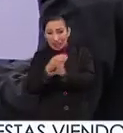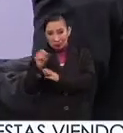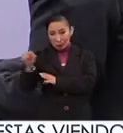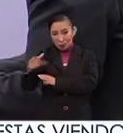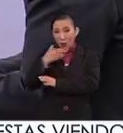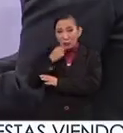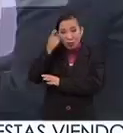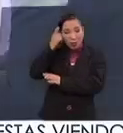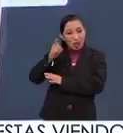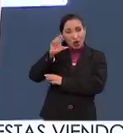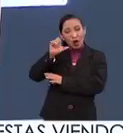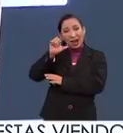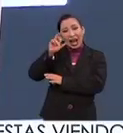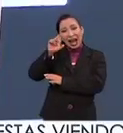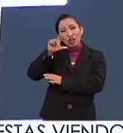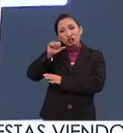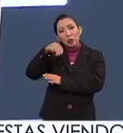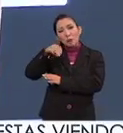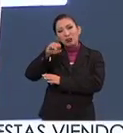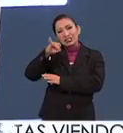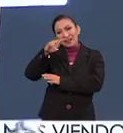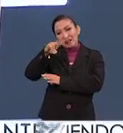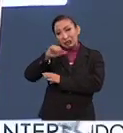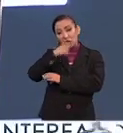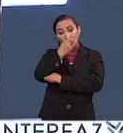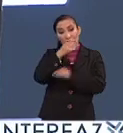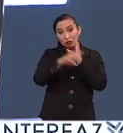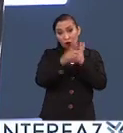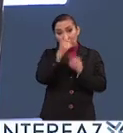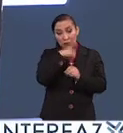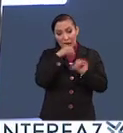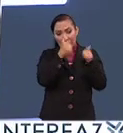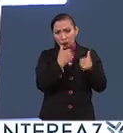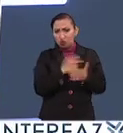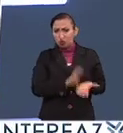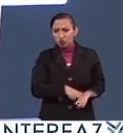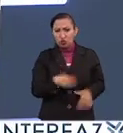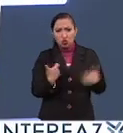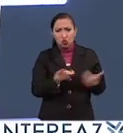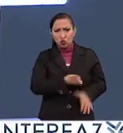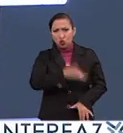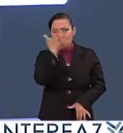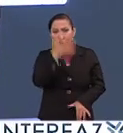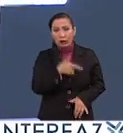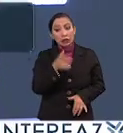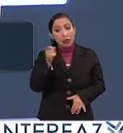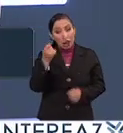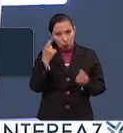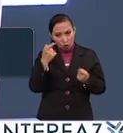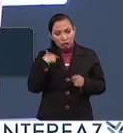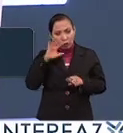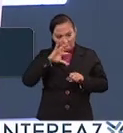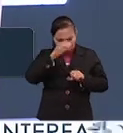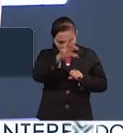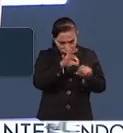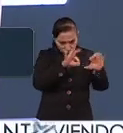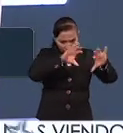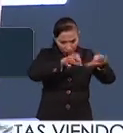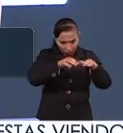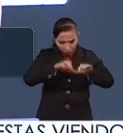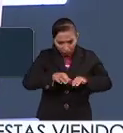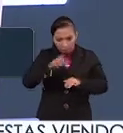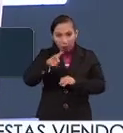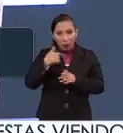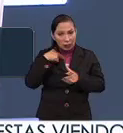20,000 objetos, muchos de ellos piezas de arte muy valiosas, que todavía, por cierto, seguimos catalogando, porque